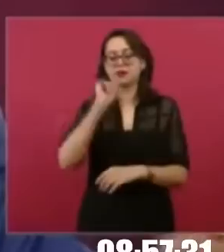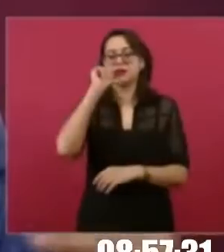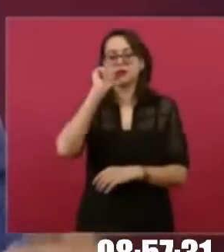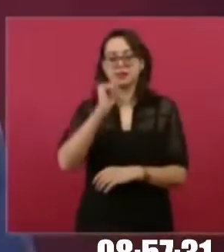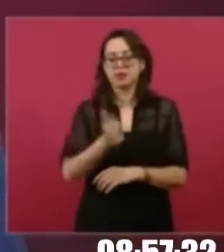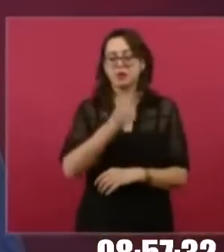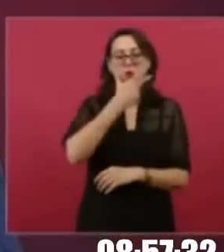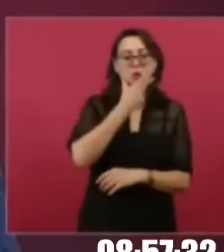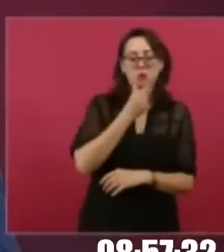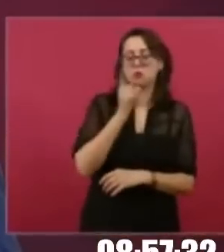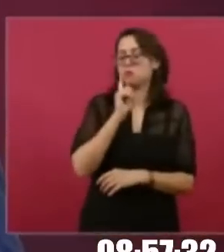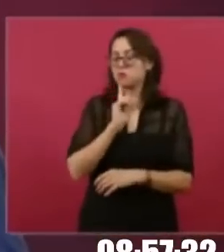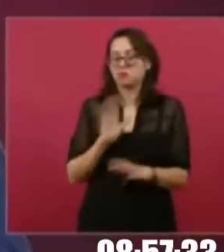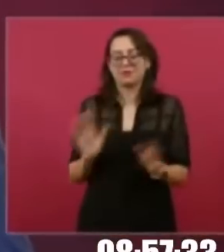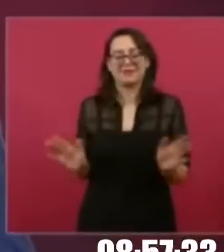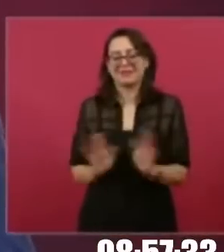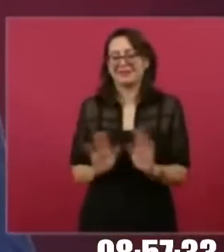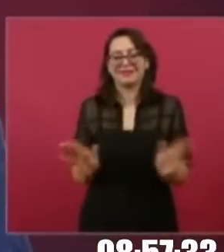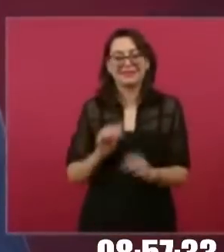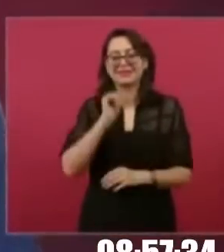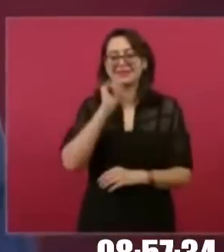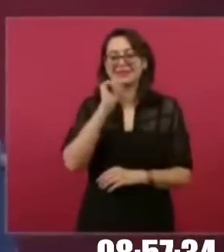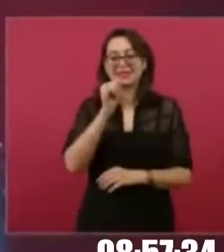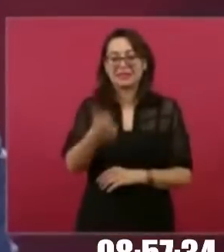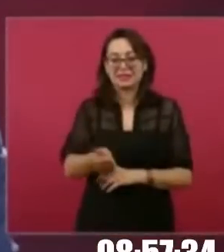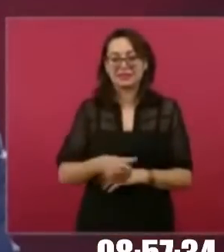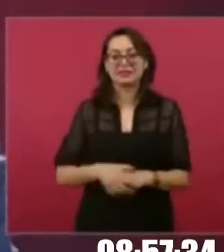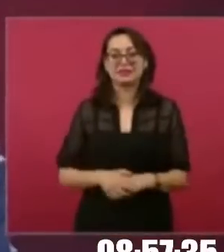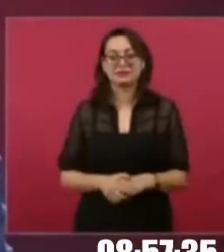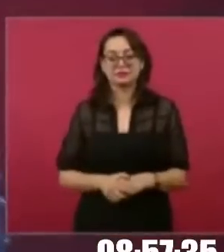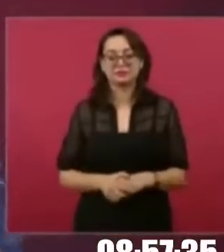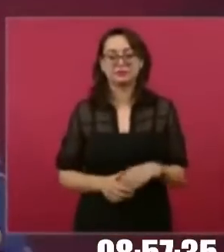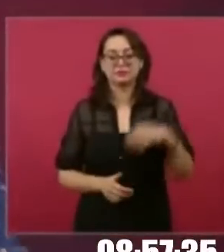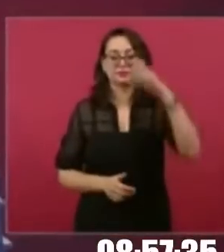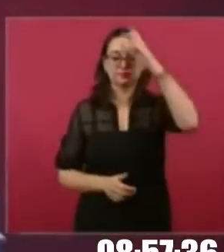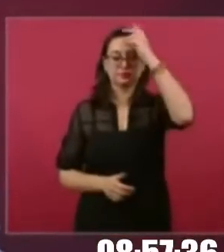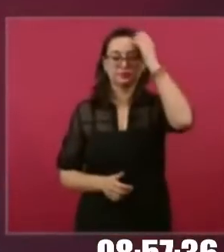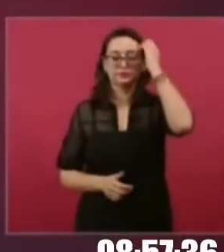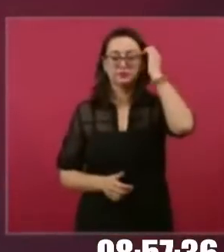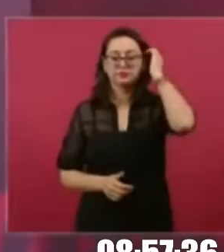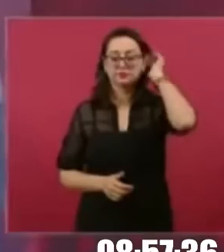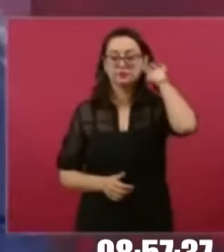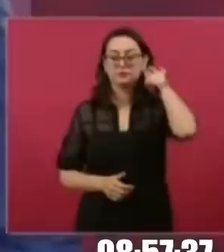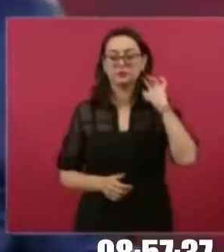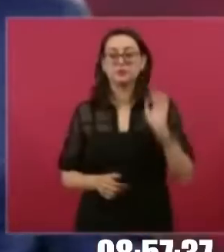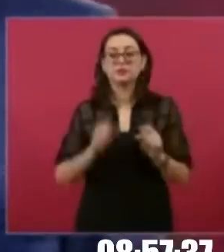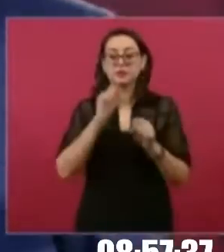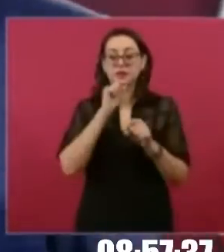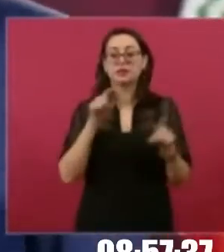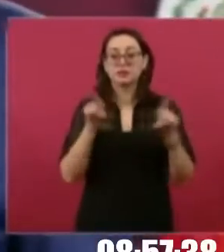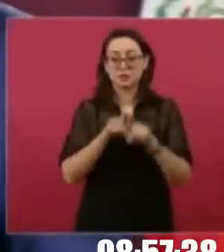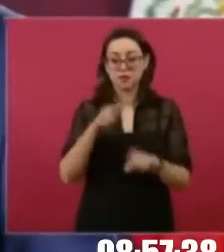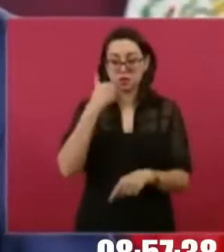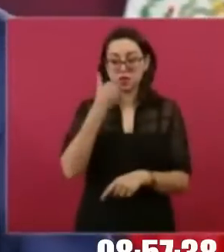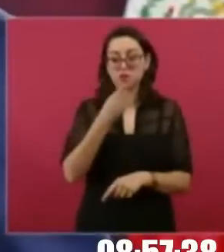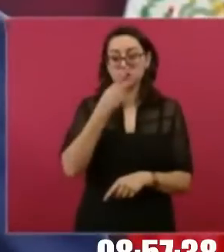también decir que estoy muy contento pero mucho mucho muy contento